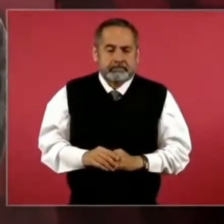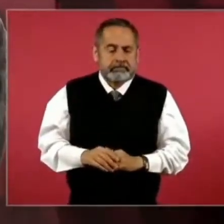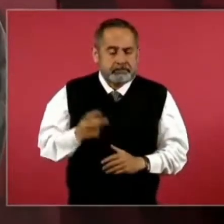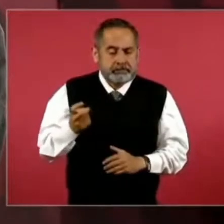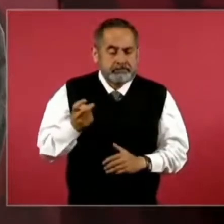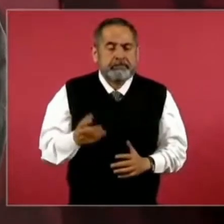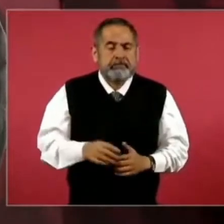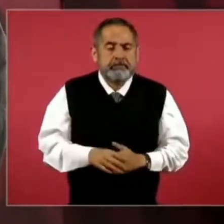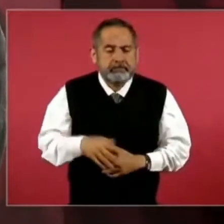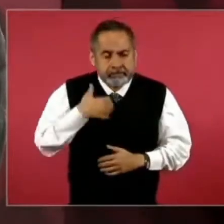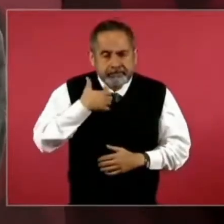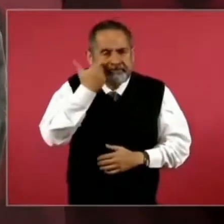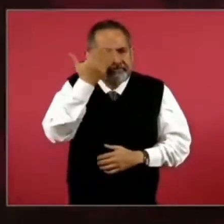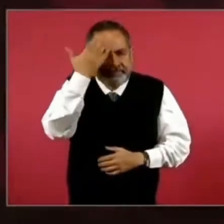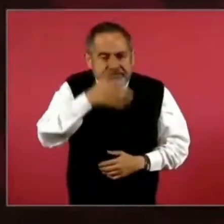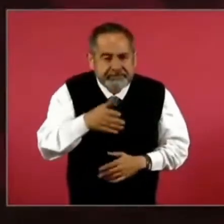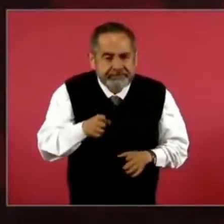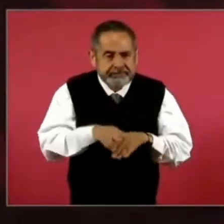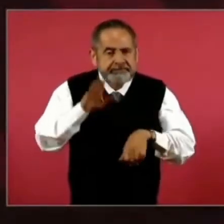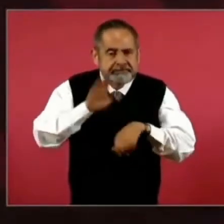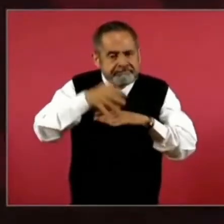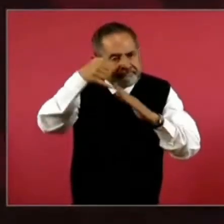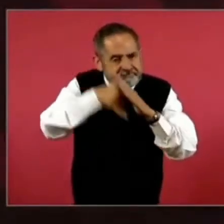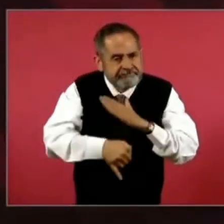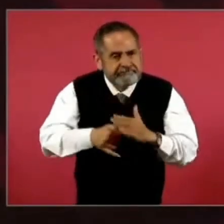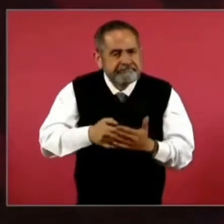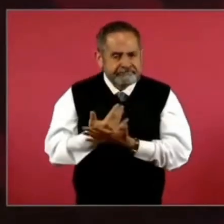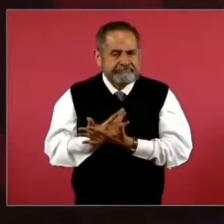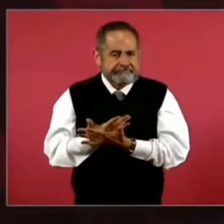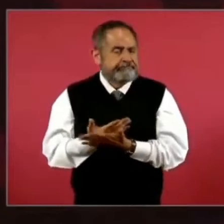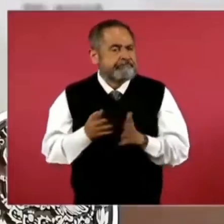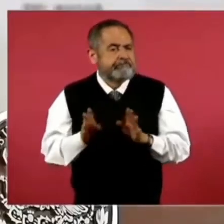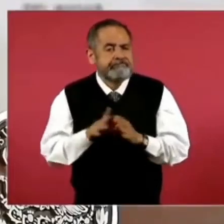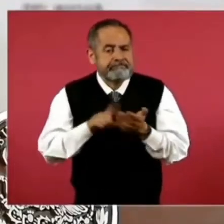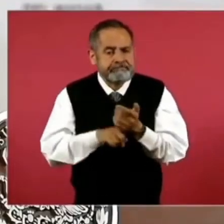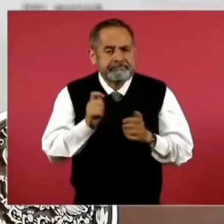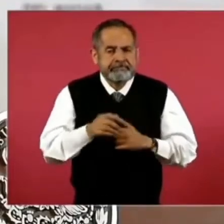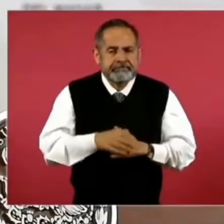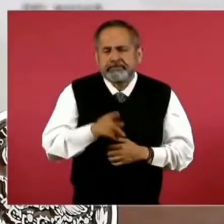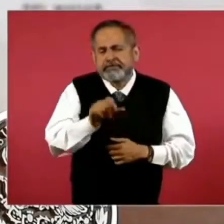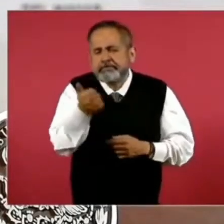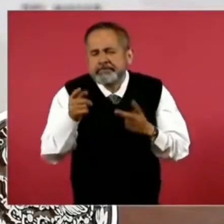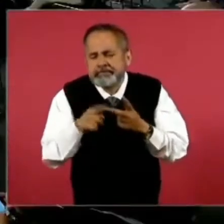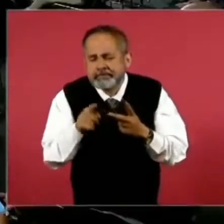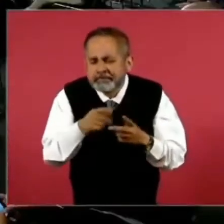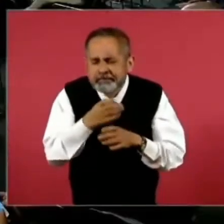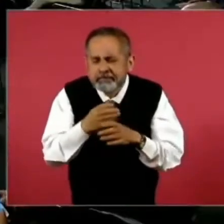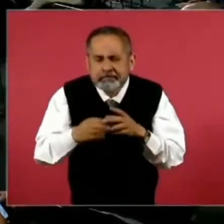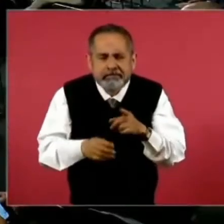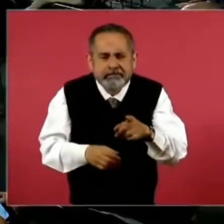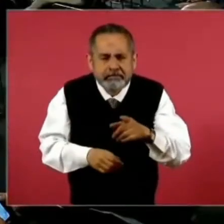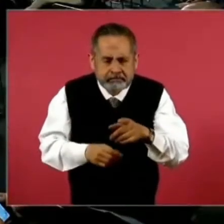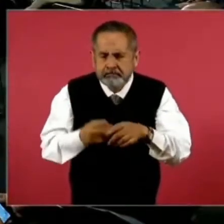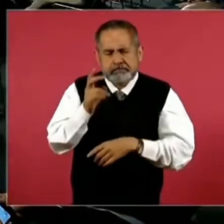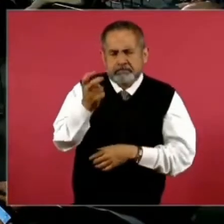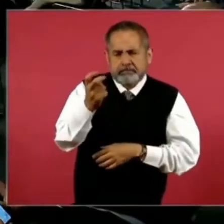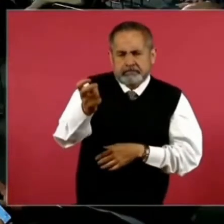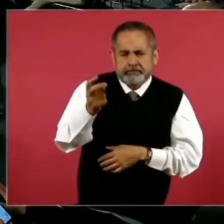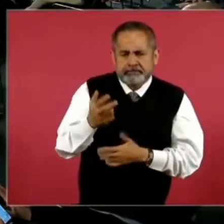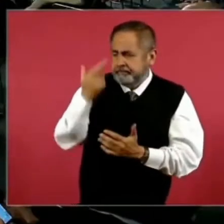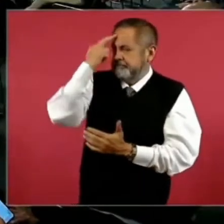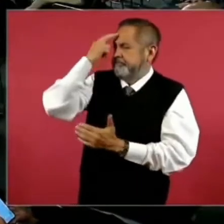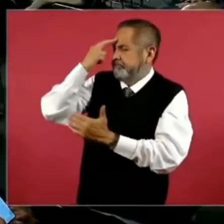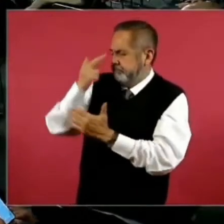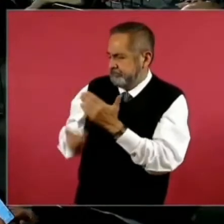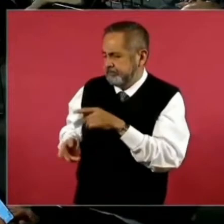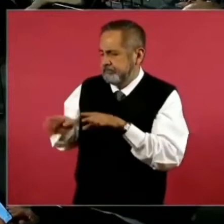Entonces, queremos saber más sobre esto. ¿Y qué otra cosa preguntaste? Eso, lo de la violación, si